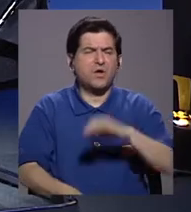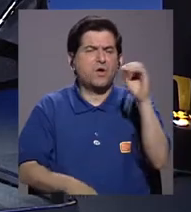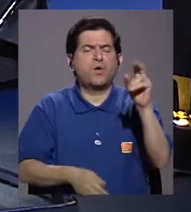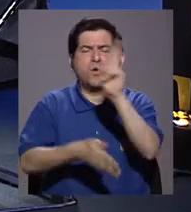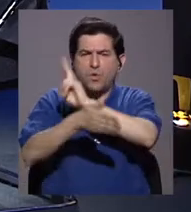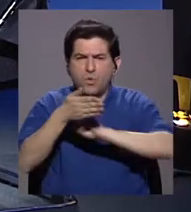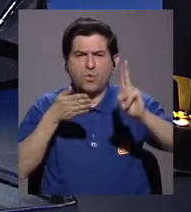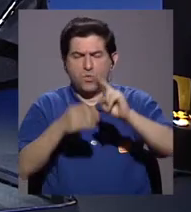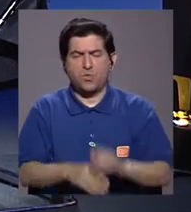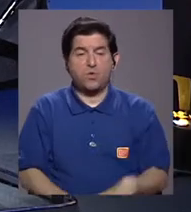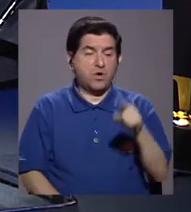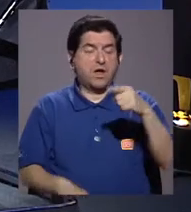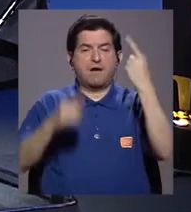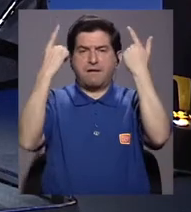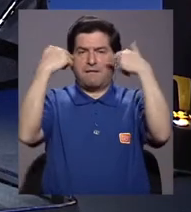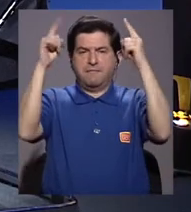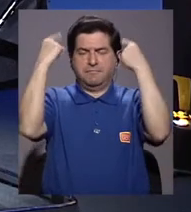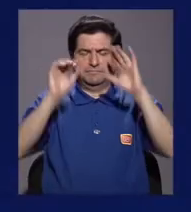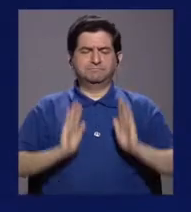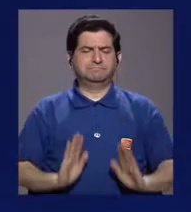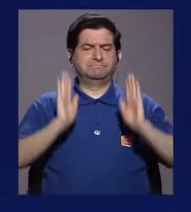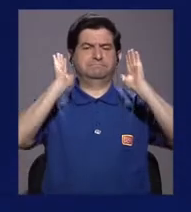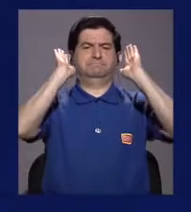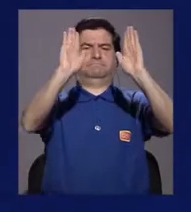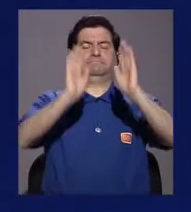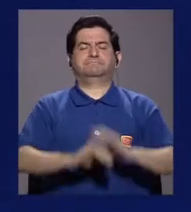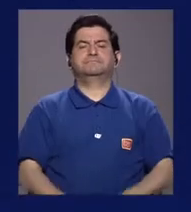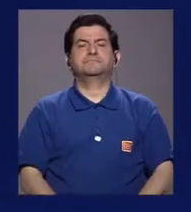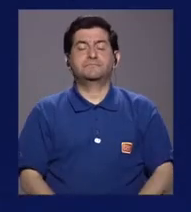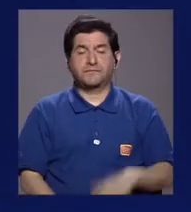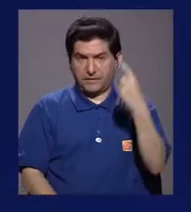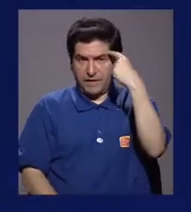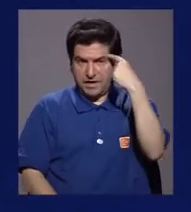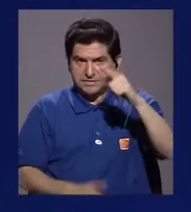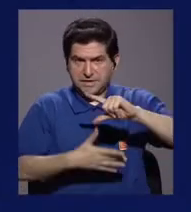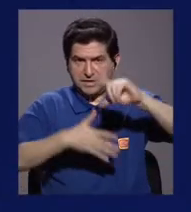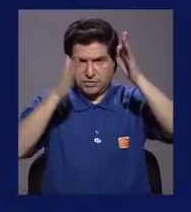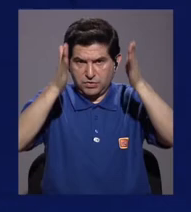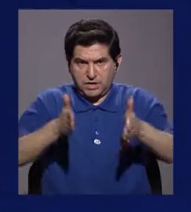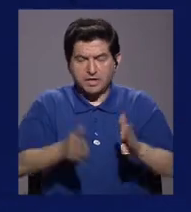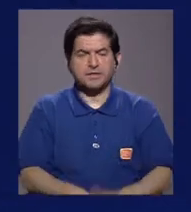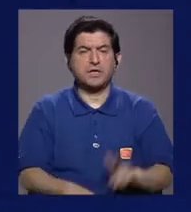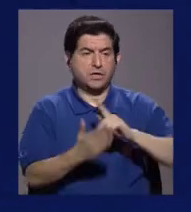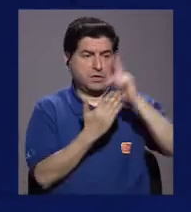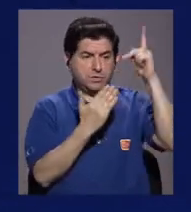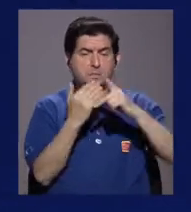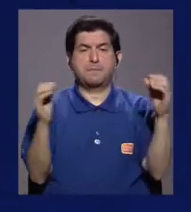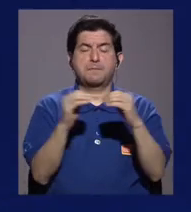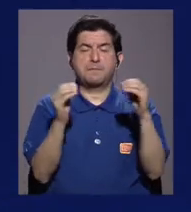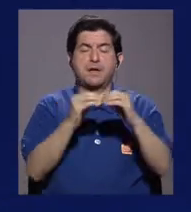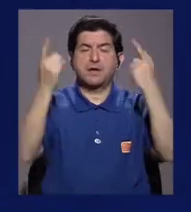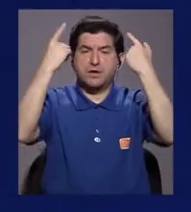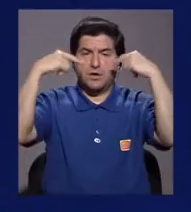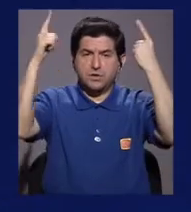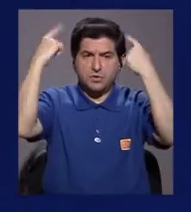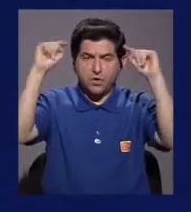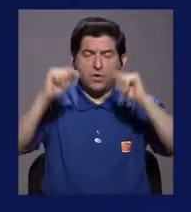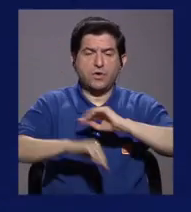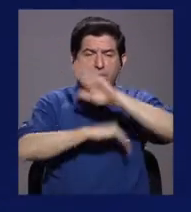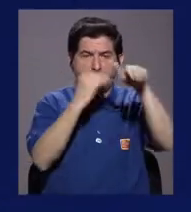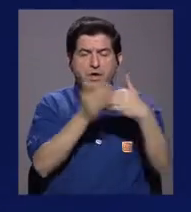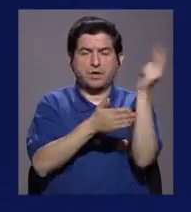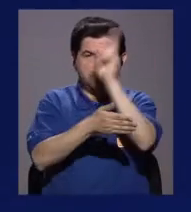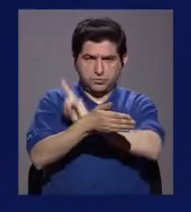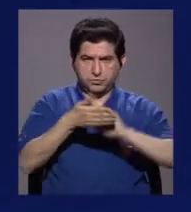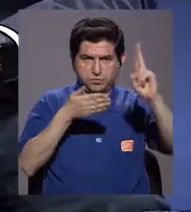colegio a la universidad y ahí hemos tenido un éxito excepcional en términos de los latinos seamos el programa que ha tenido más éxito